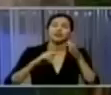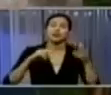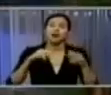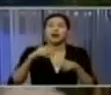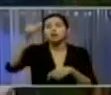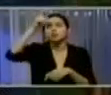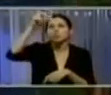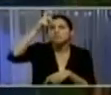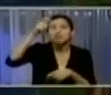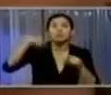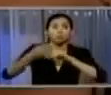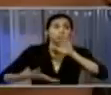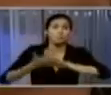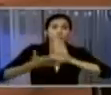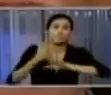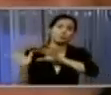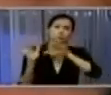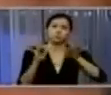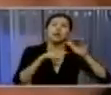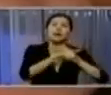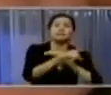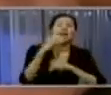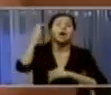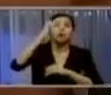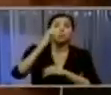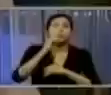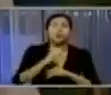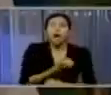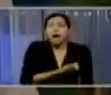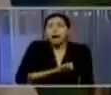hambre. Y nadie lo transmite ya.